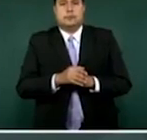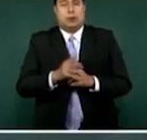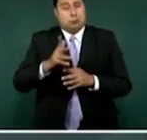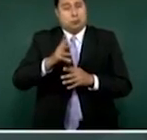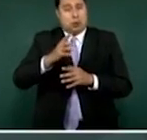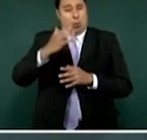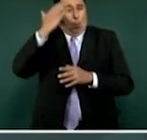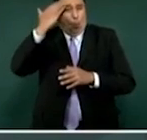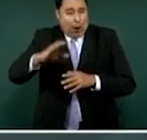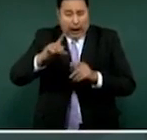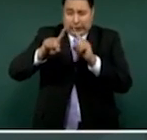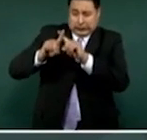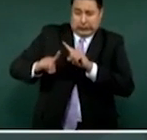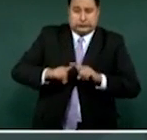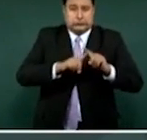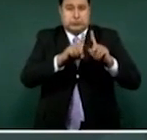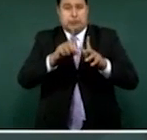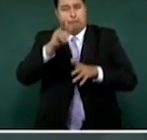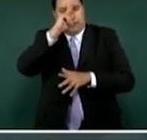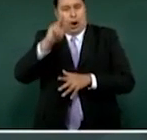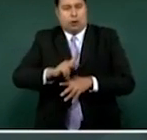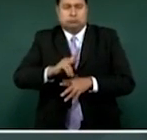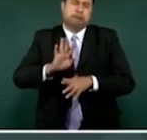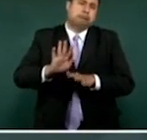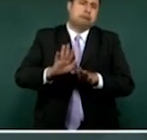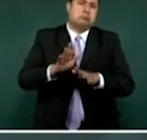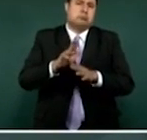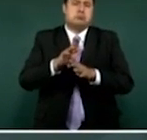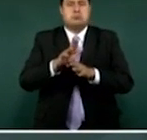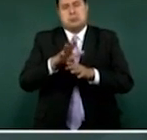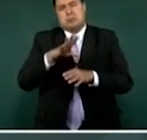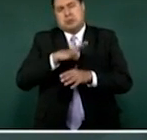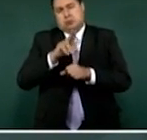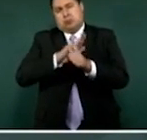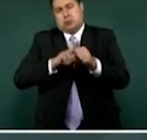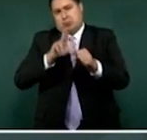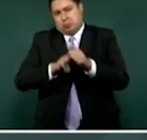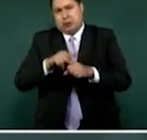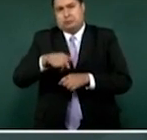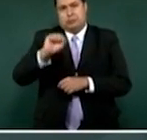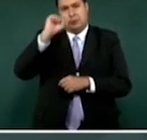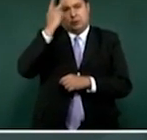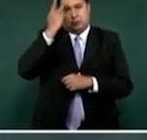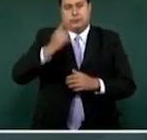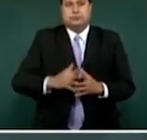delitos que afecten a la población.